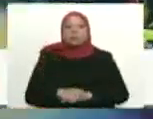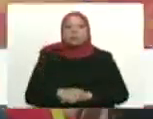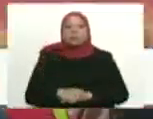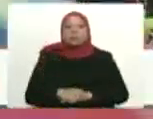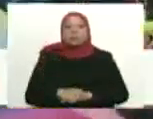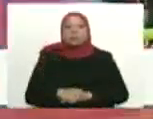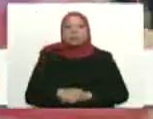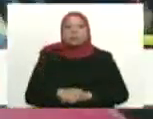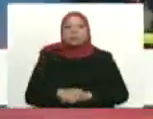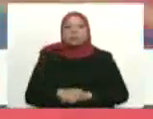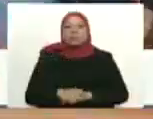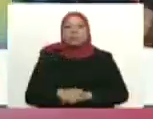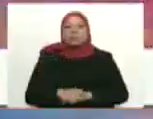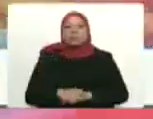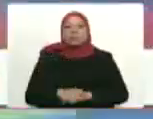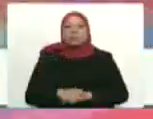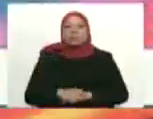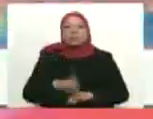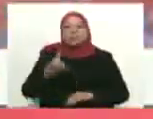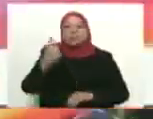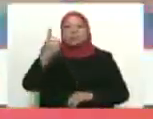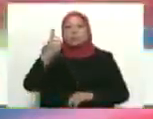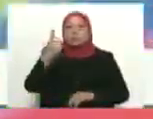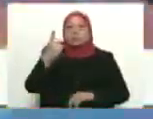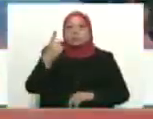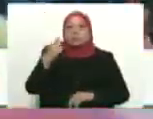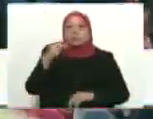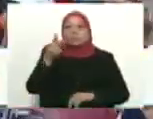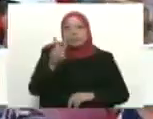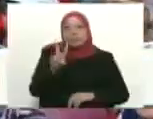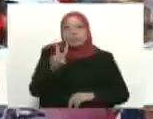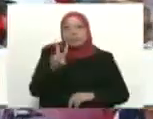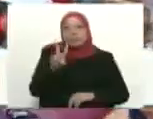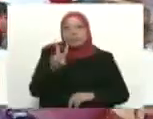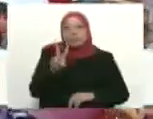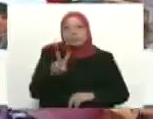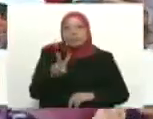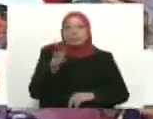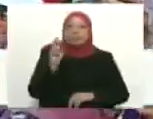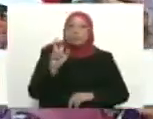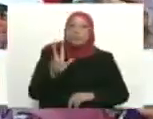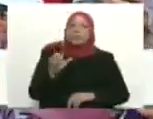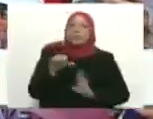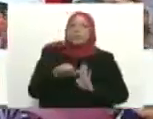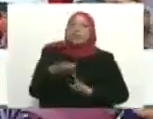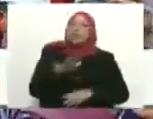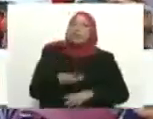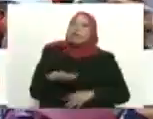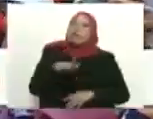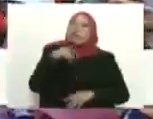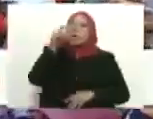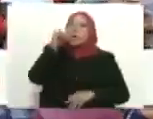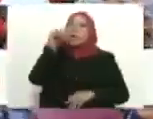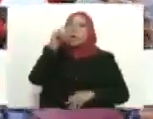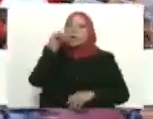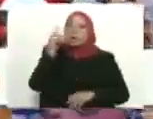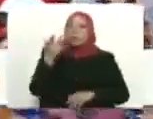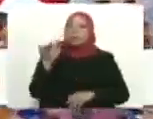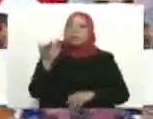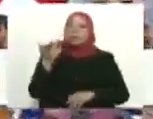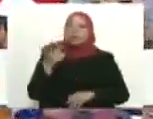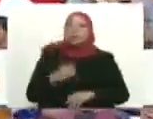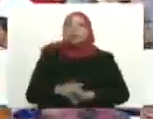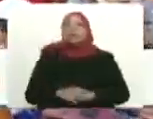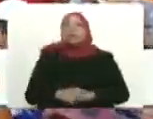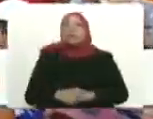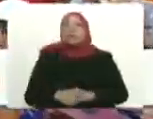Ajá. A la una. A las dos. ¿Dónde están los hombres de Jiménez?